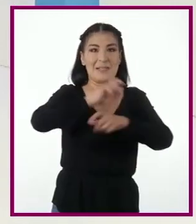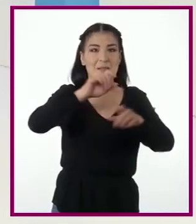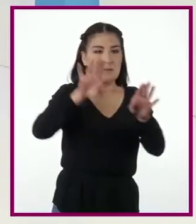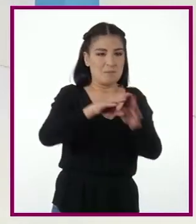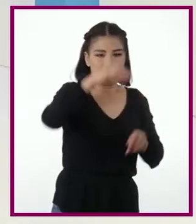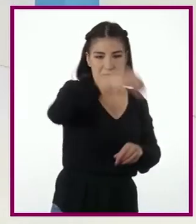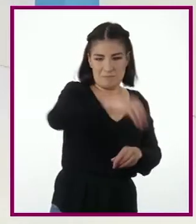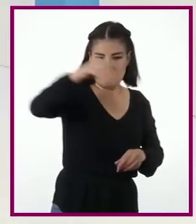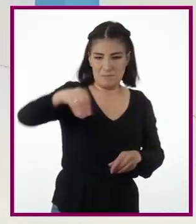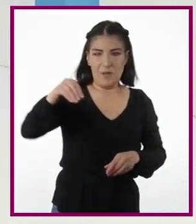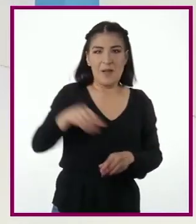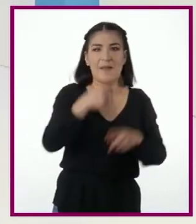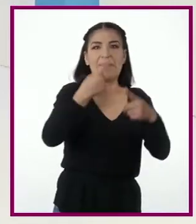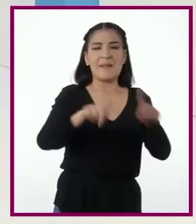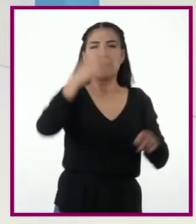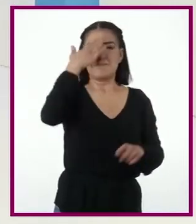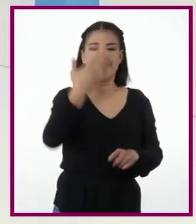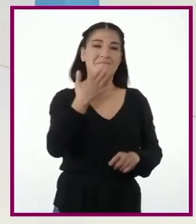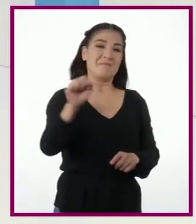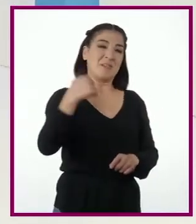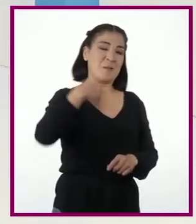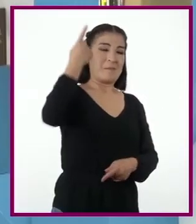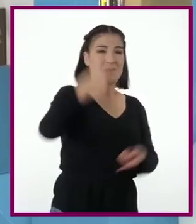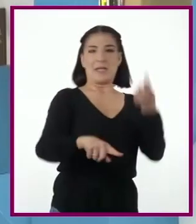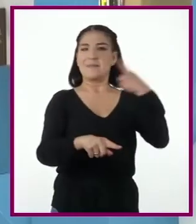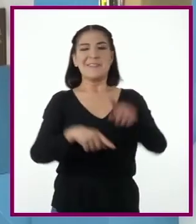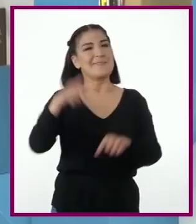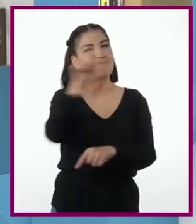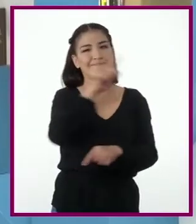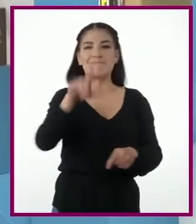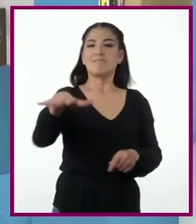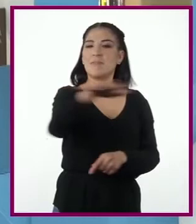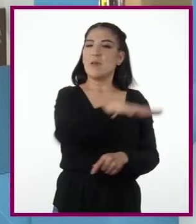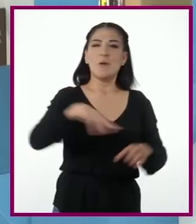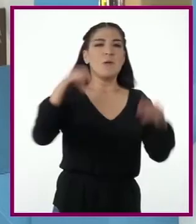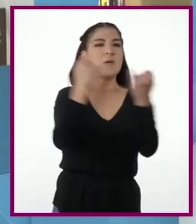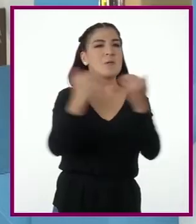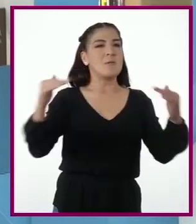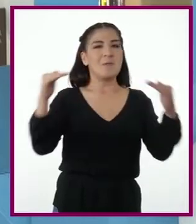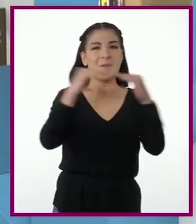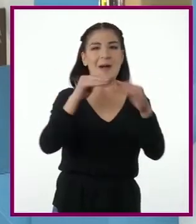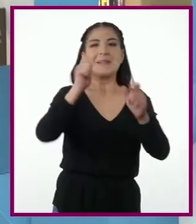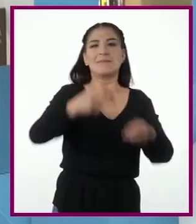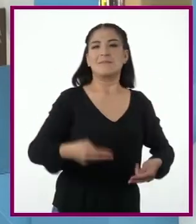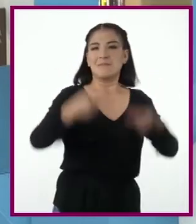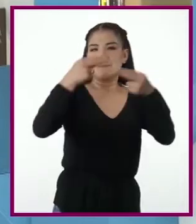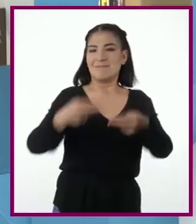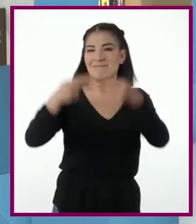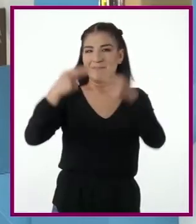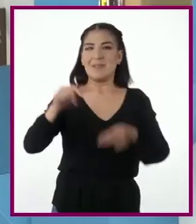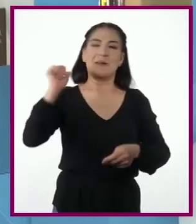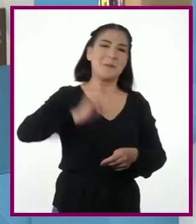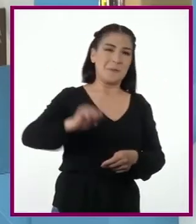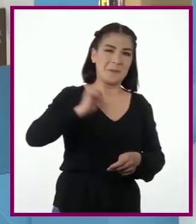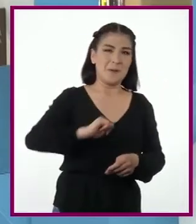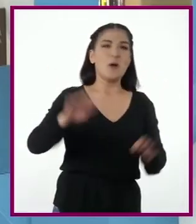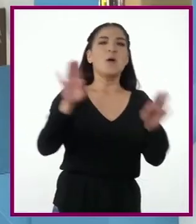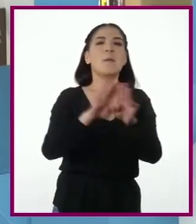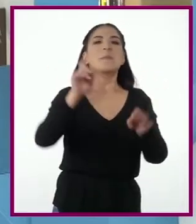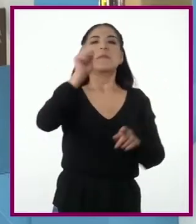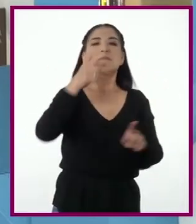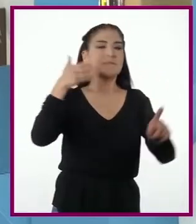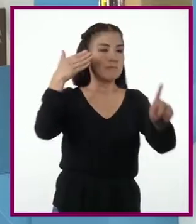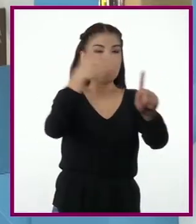dominio territorial, sino el beneficio tributario. Se perseguía también el acceso privilegiado